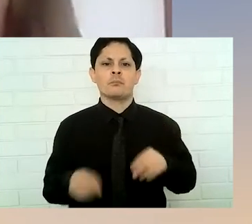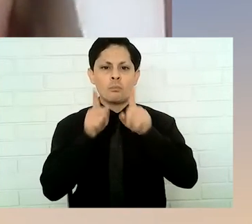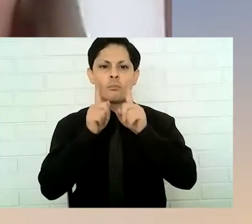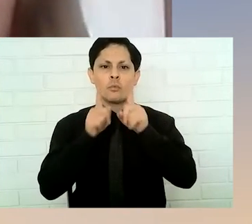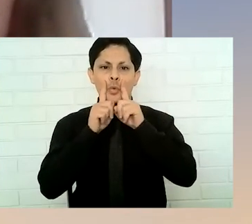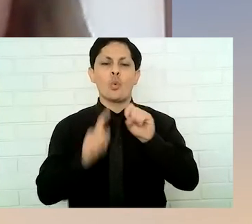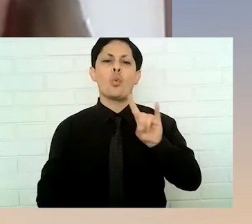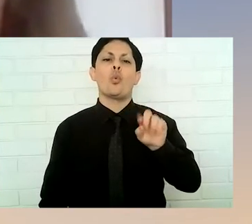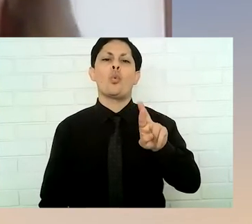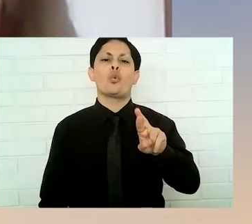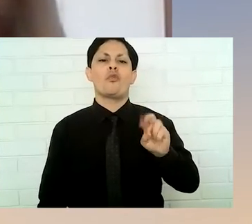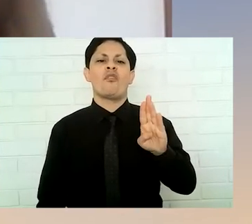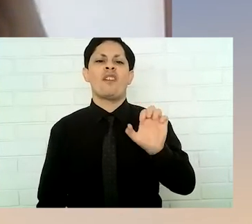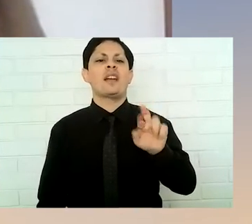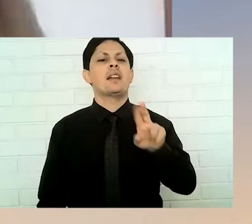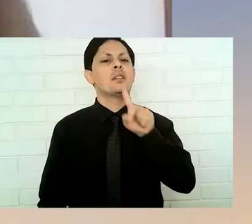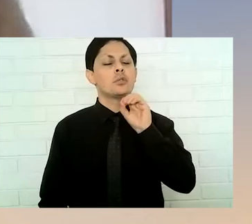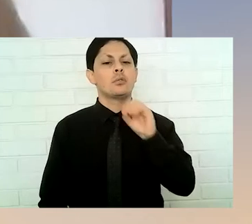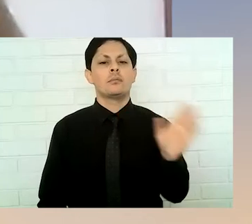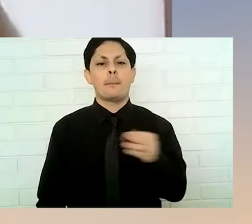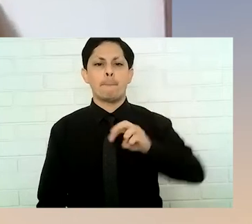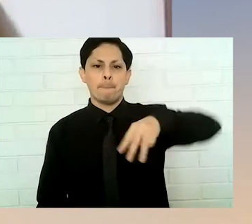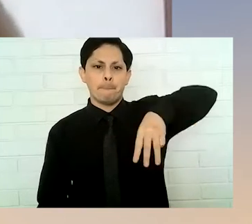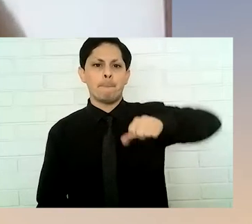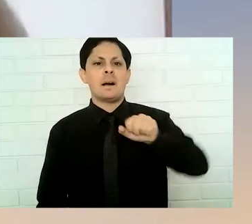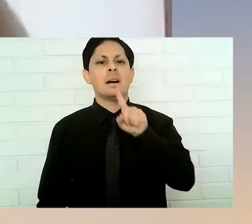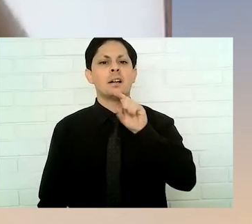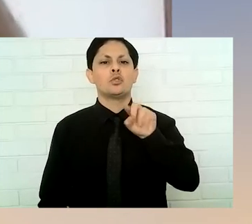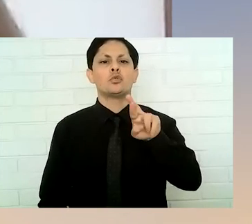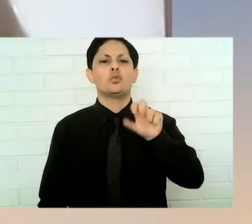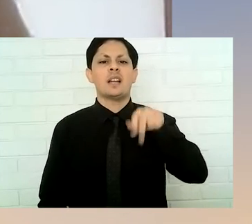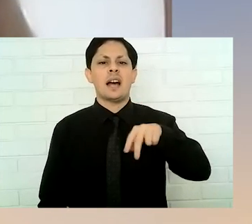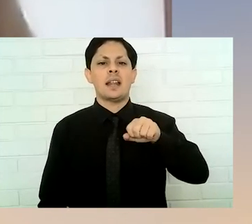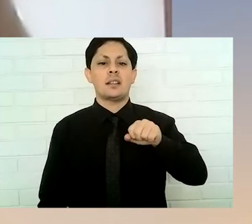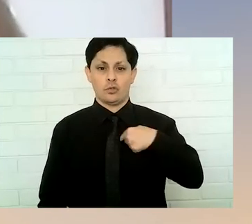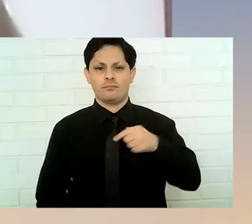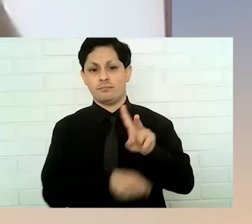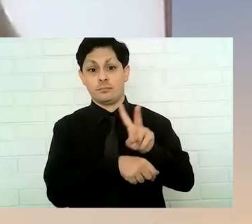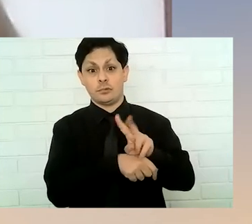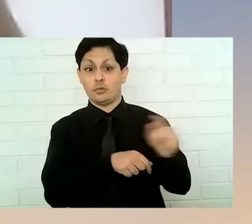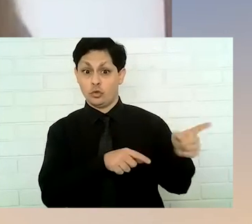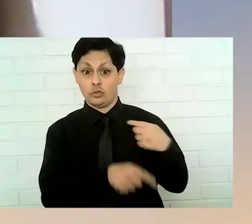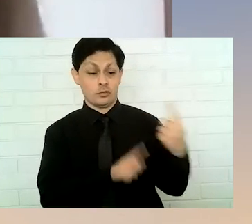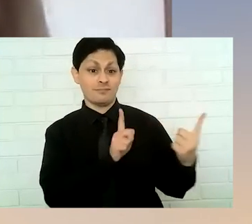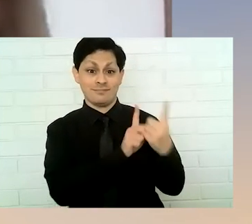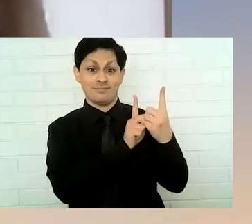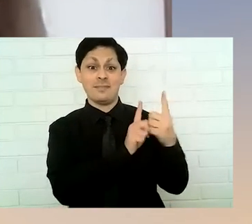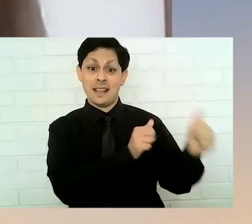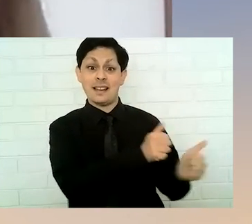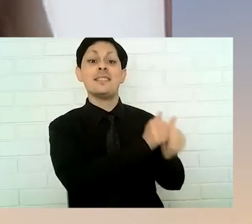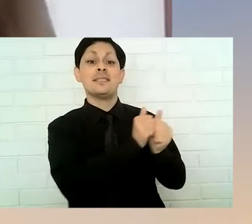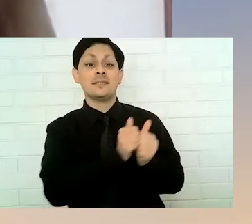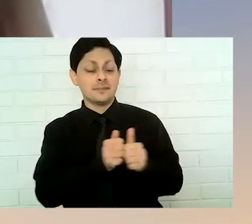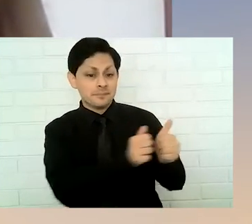Maturana, nuestro gran epistemólogo, con quien tuve el privilegio de trabajar bastantes años, que me acompañó en todo